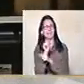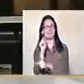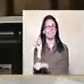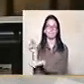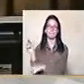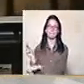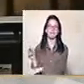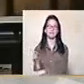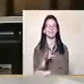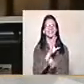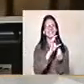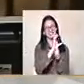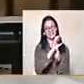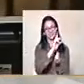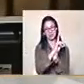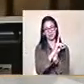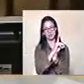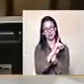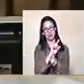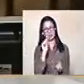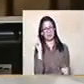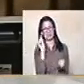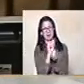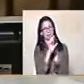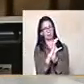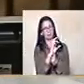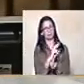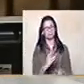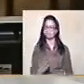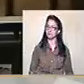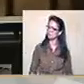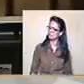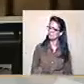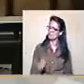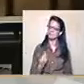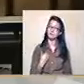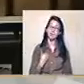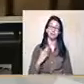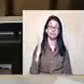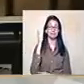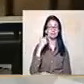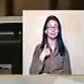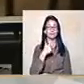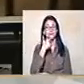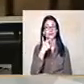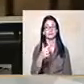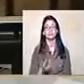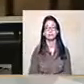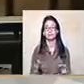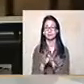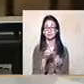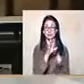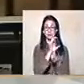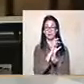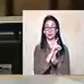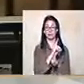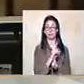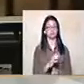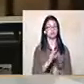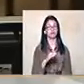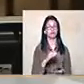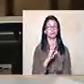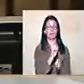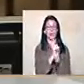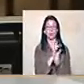al Partido Centro Democrático, pero yo quiero decirles que es un partido serio,